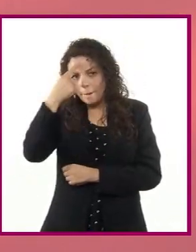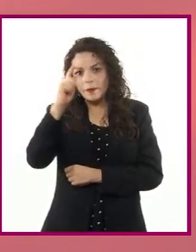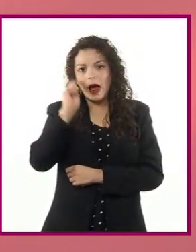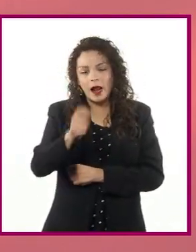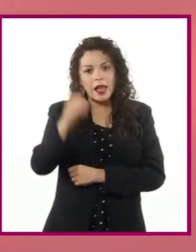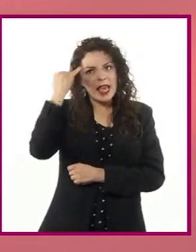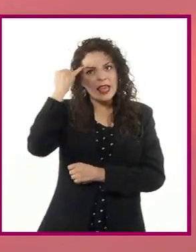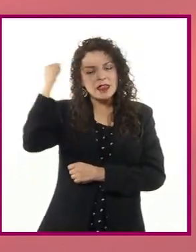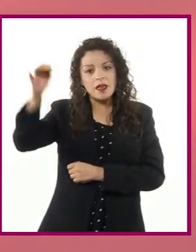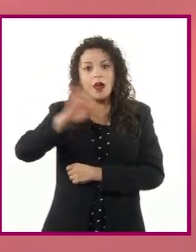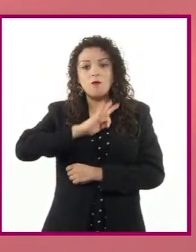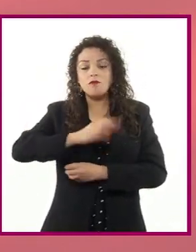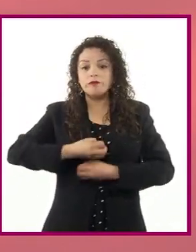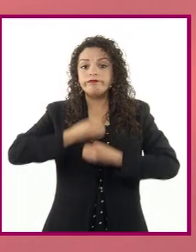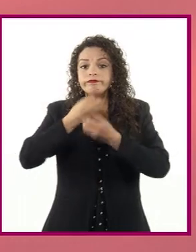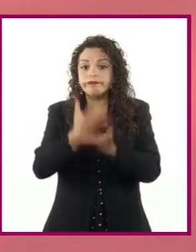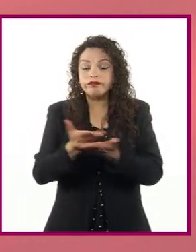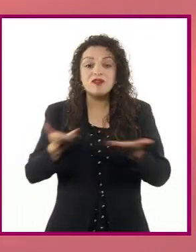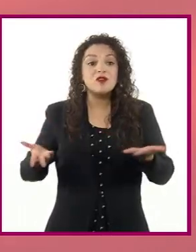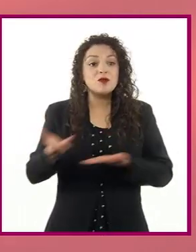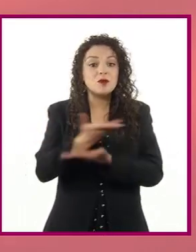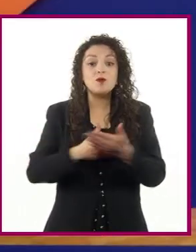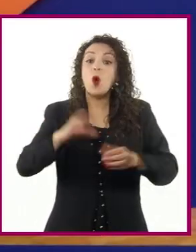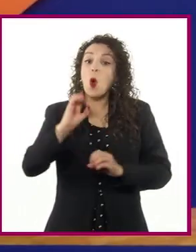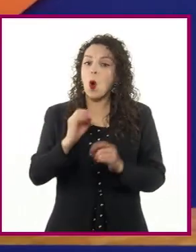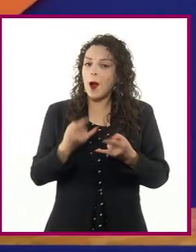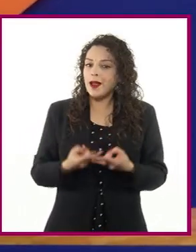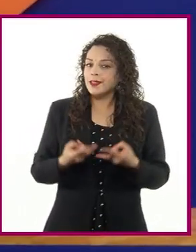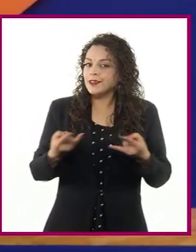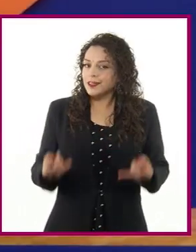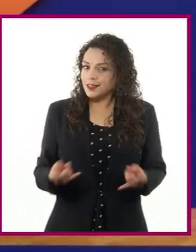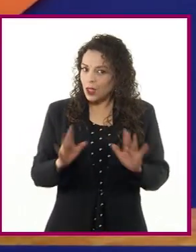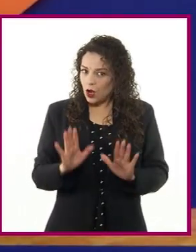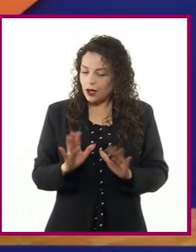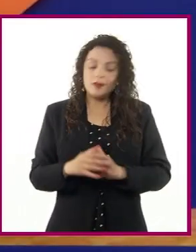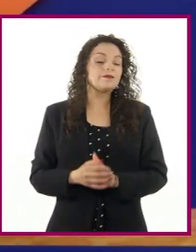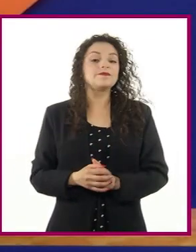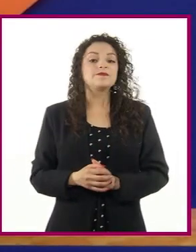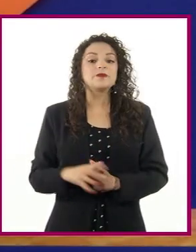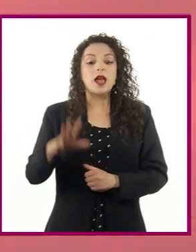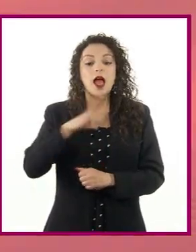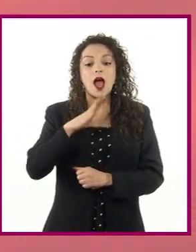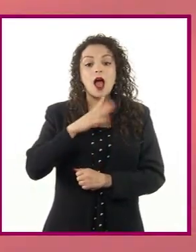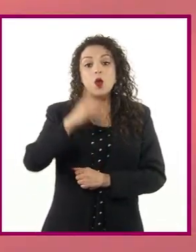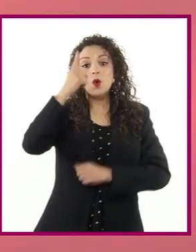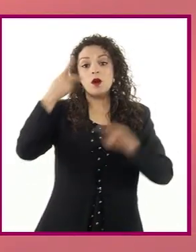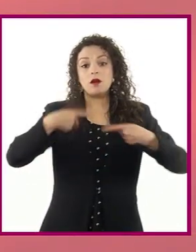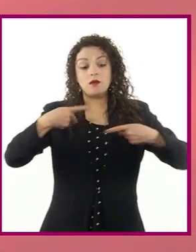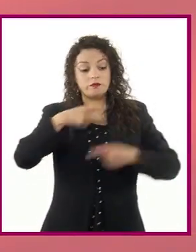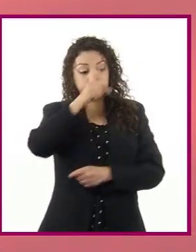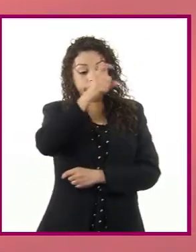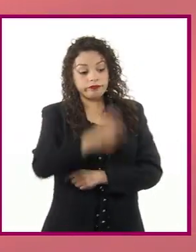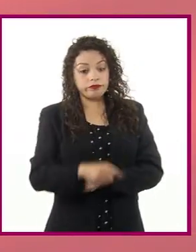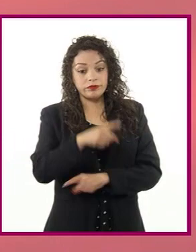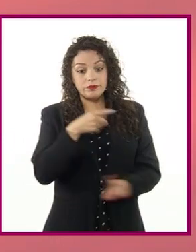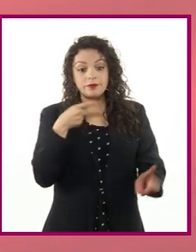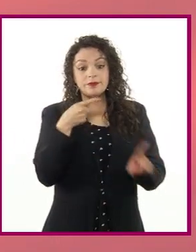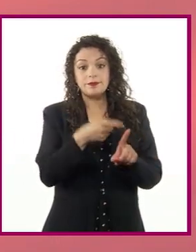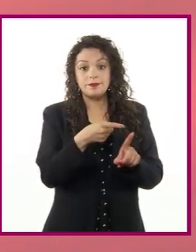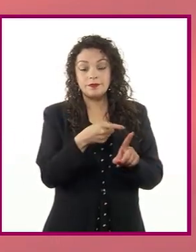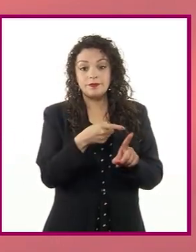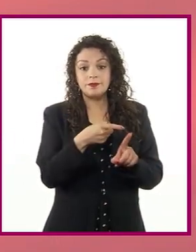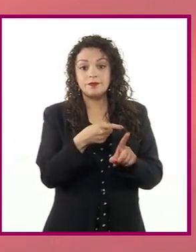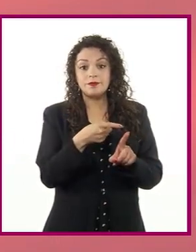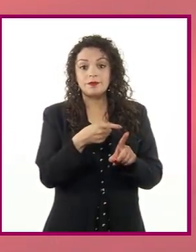una idea o una historia. Regularmente cuentan con un protagonista, que es el personaje en tono